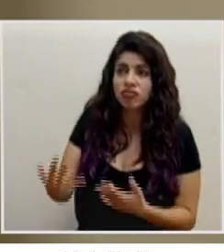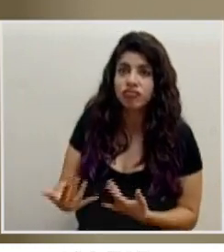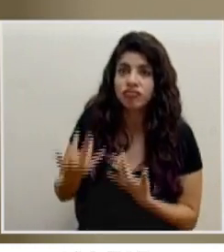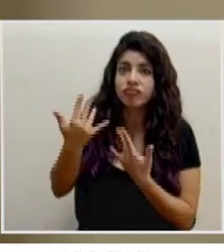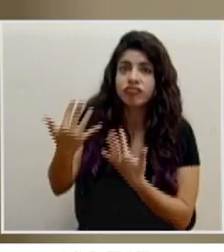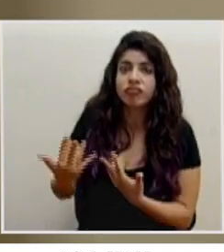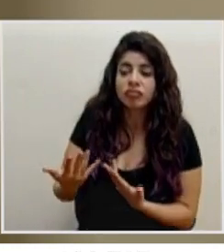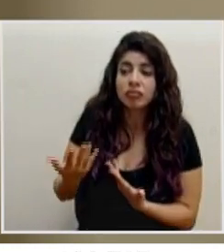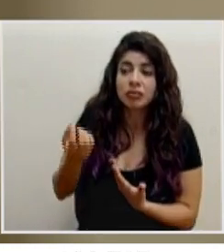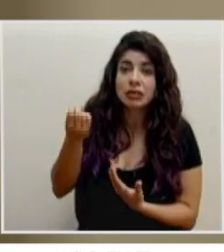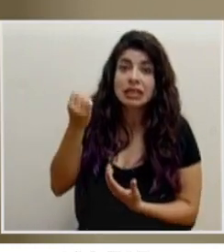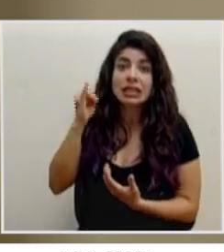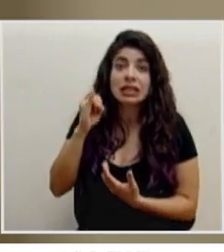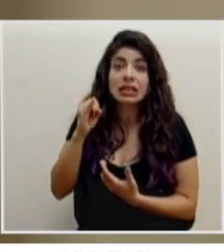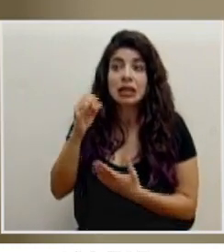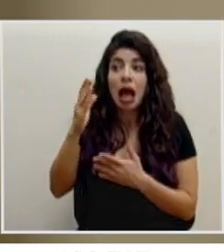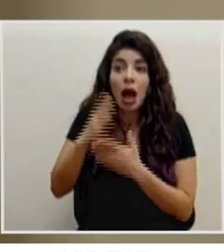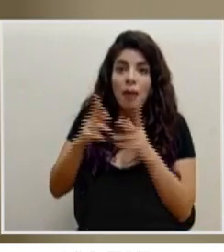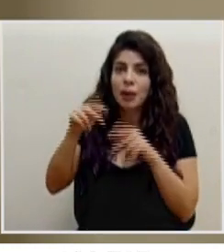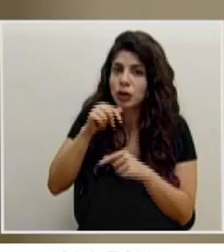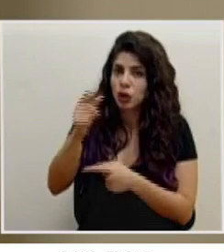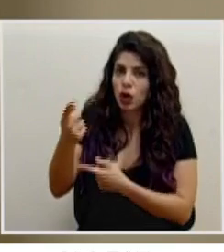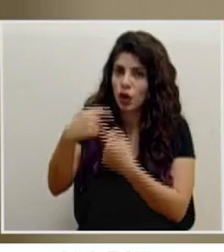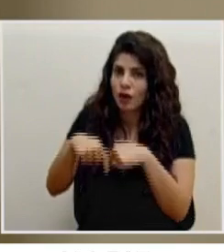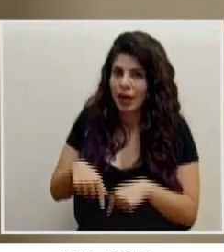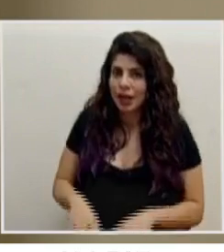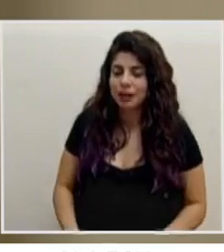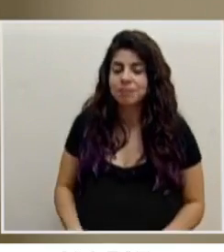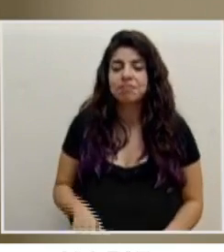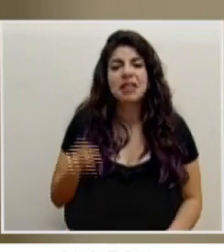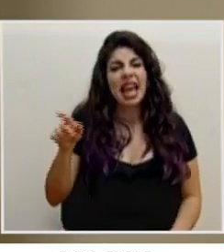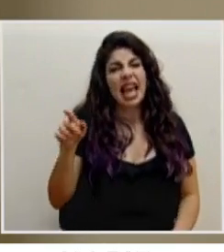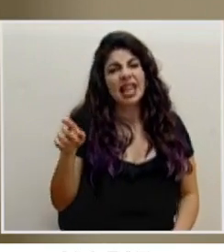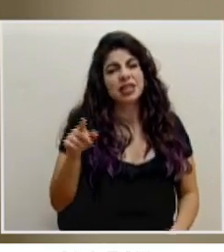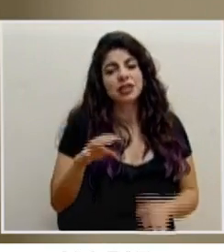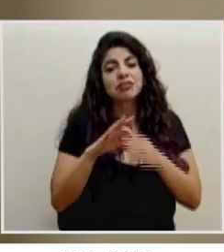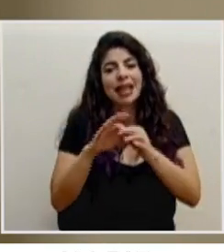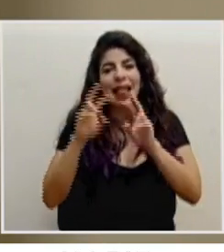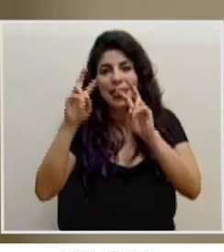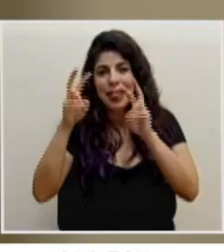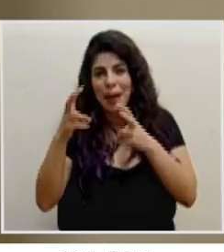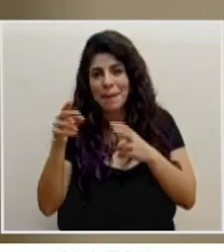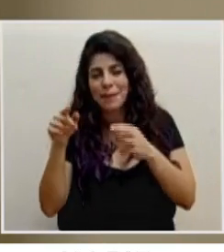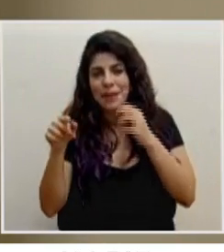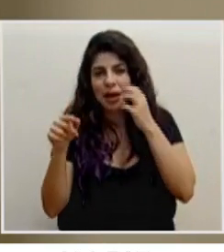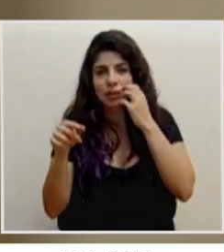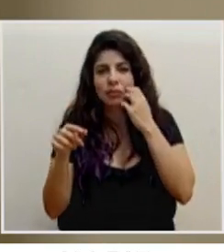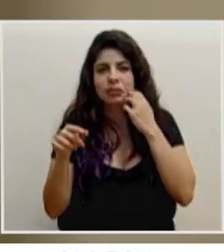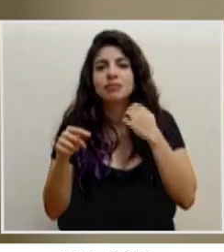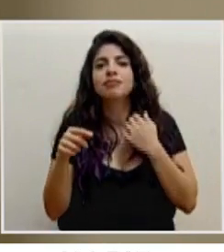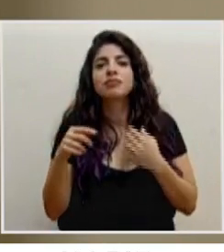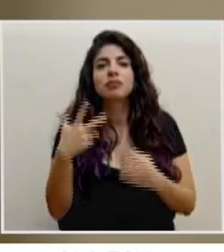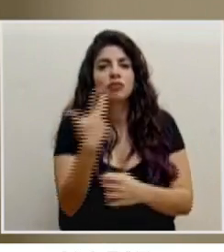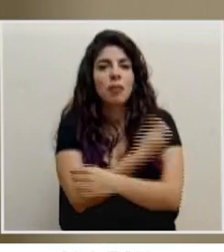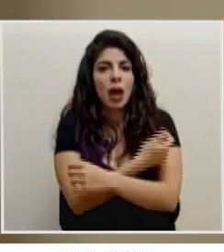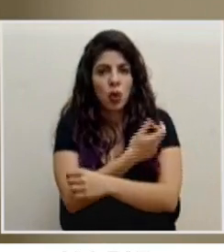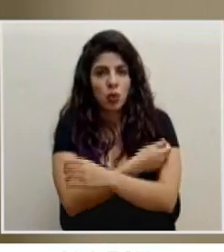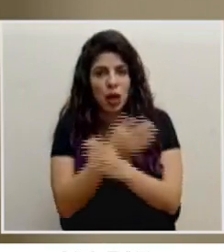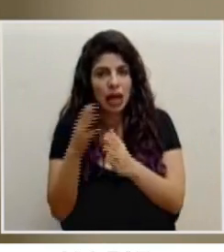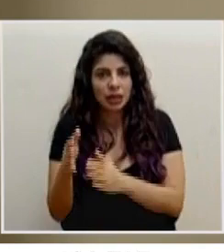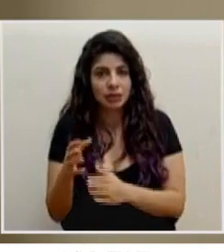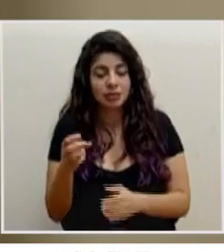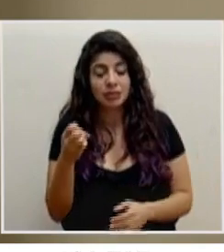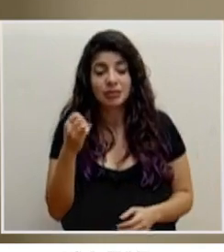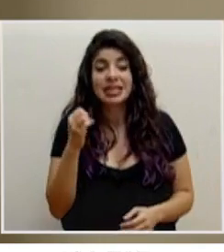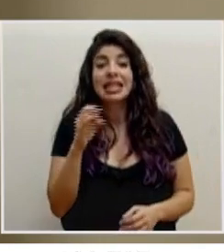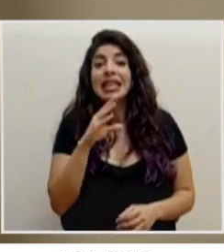en caso de que alguien no se presente. Eso básicamente respecto al tema de la aplicación de vacunas y